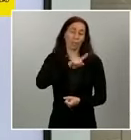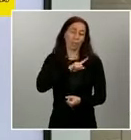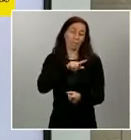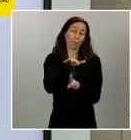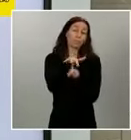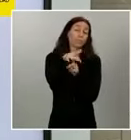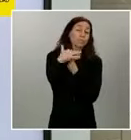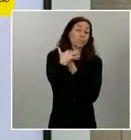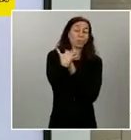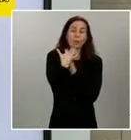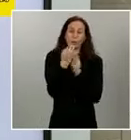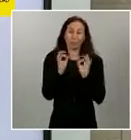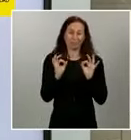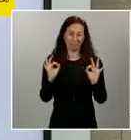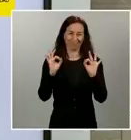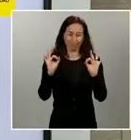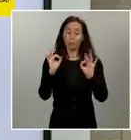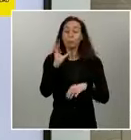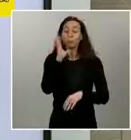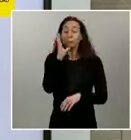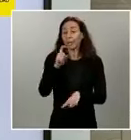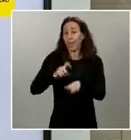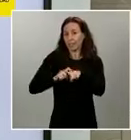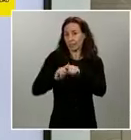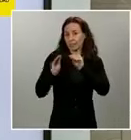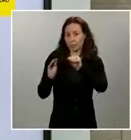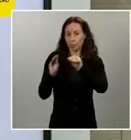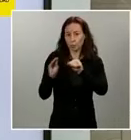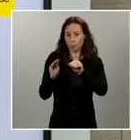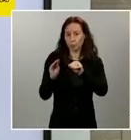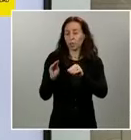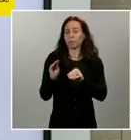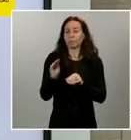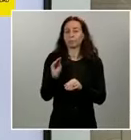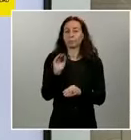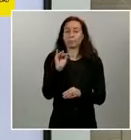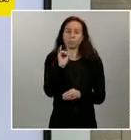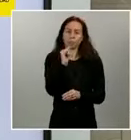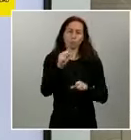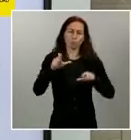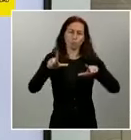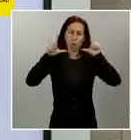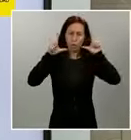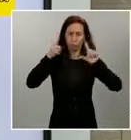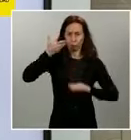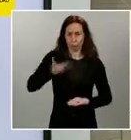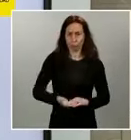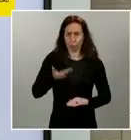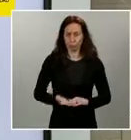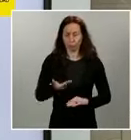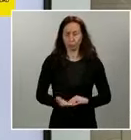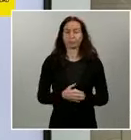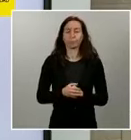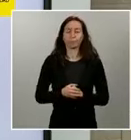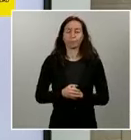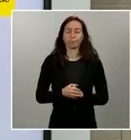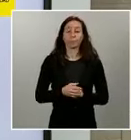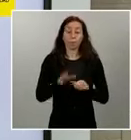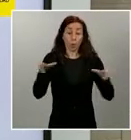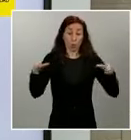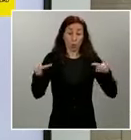por sus especiales características, una que ha tenido un protagonismo muy especial. Se trata del Grupo de